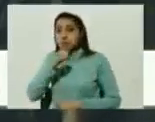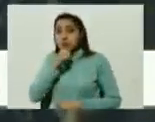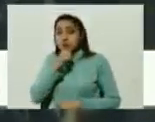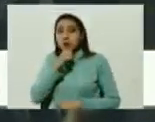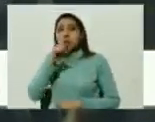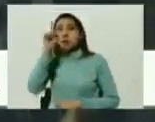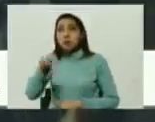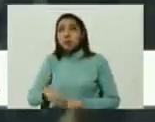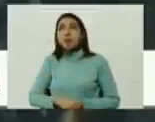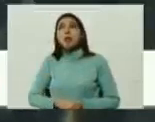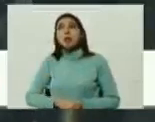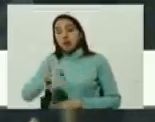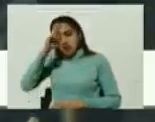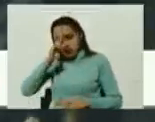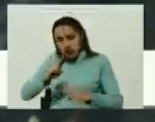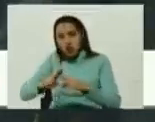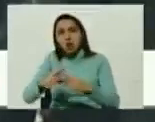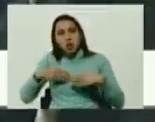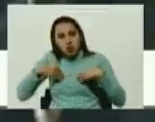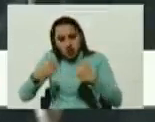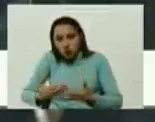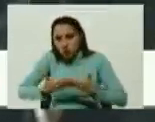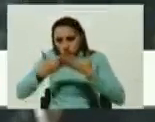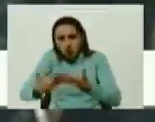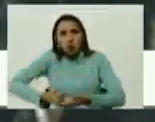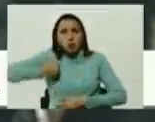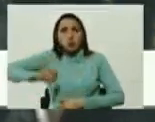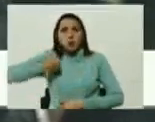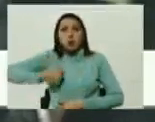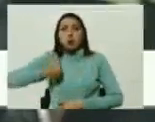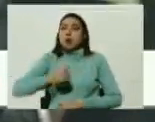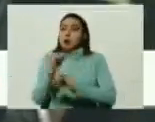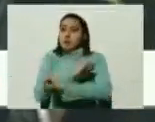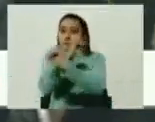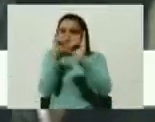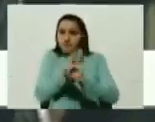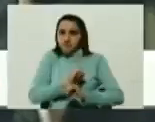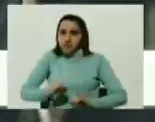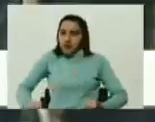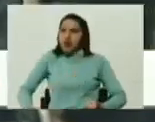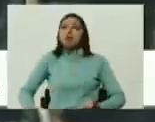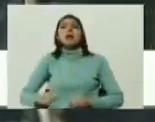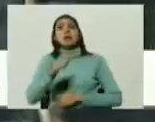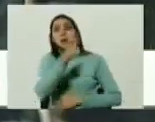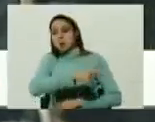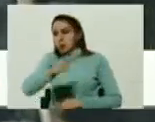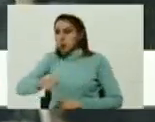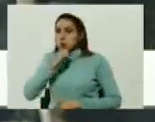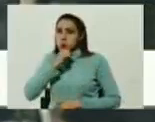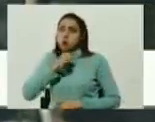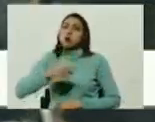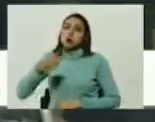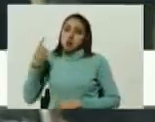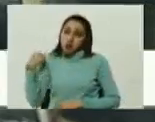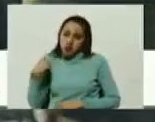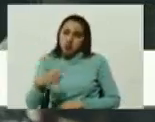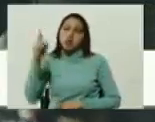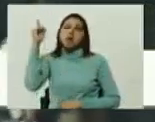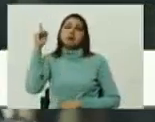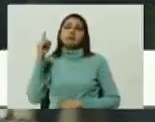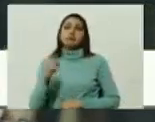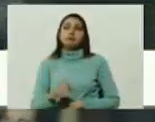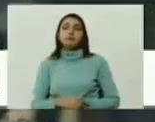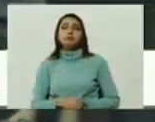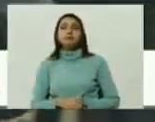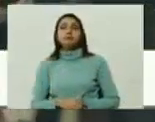digno saludable provechoso y feliz como merecen nuestros adultos nuestros adultos mayores por eso